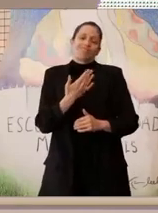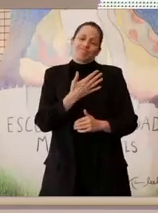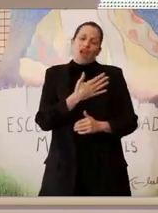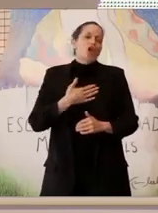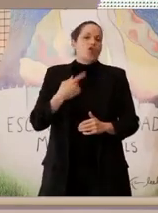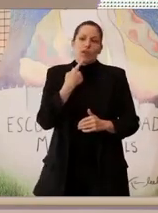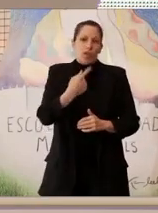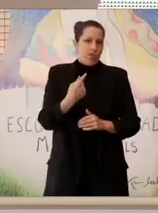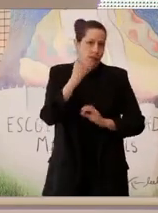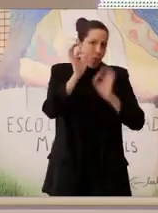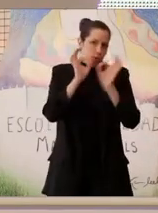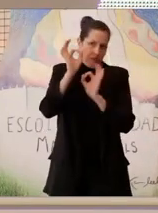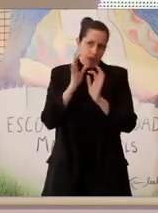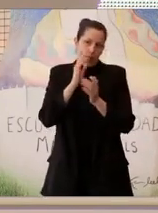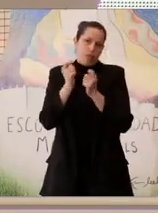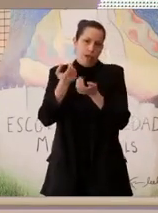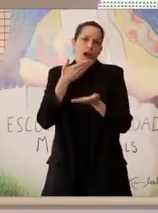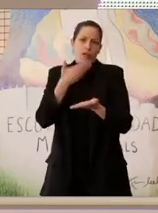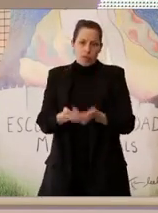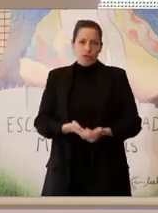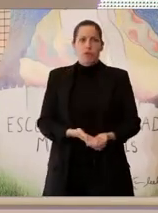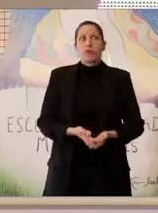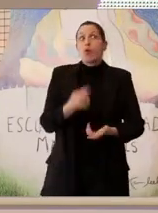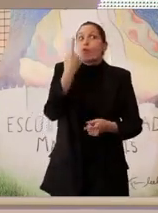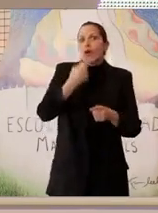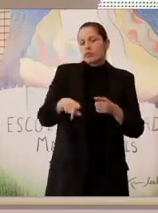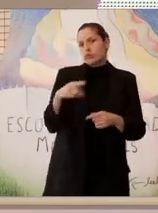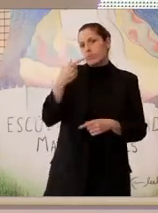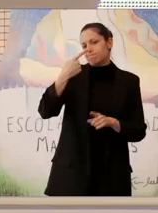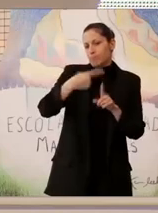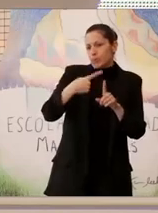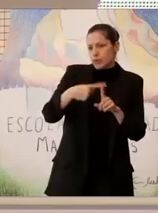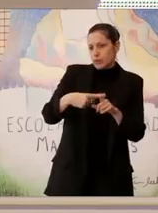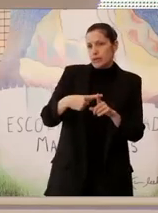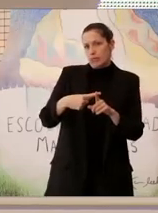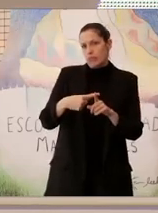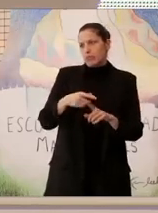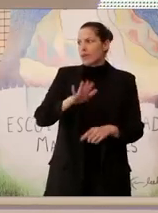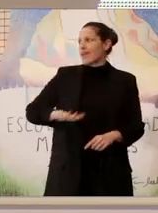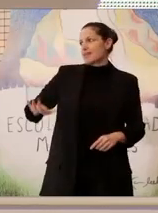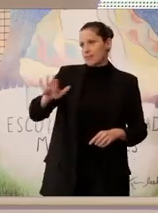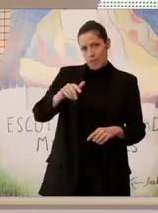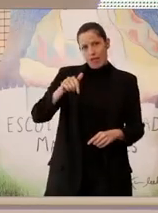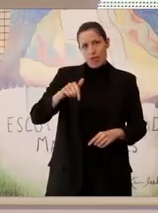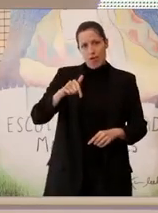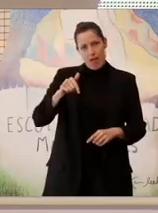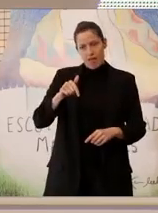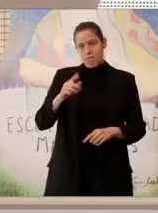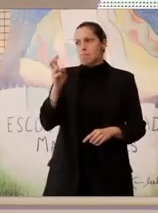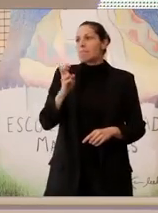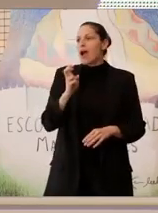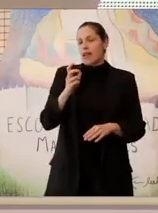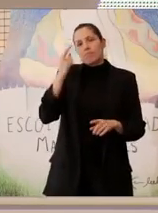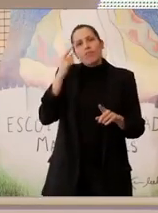aburrir. Pero nosotras tenemos una cosa muy buena y ella se dijo aquí, que esto es lo que para esto sirve este espacio, para rearmarnos y